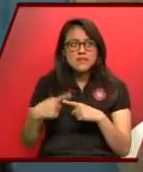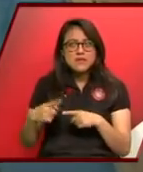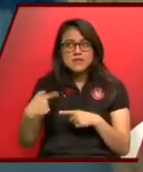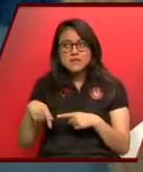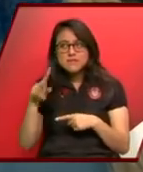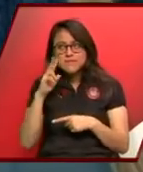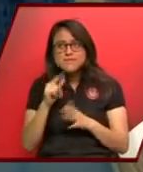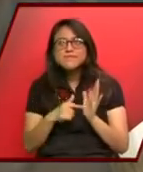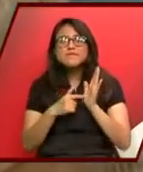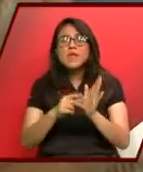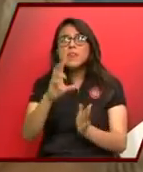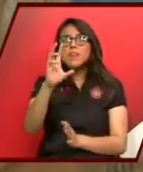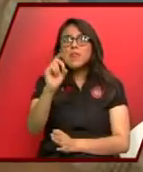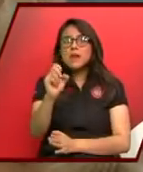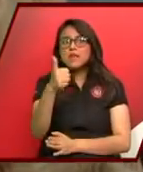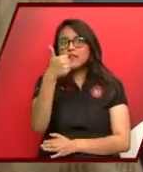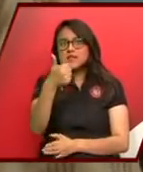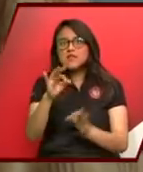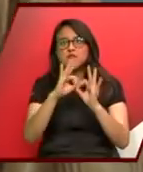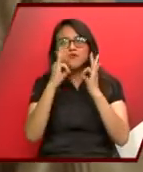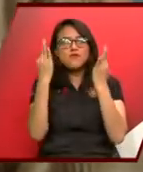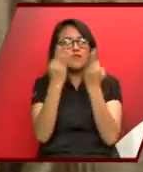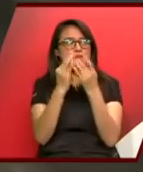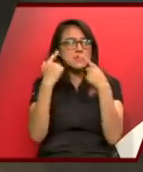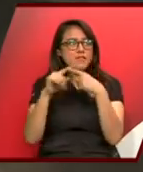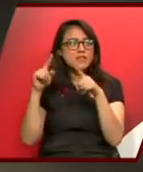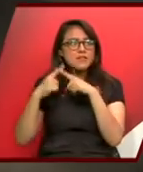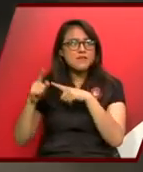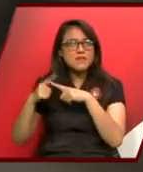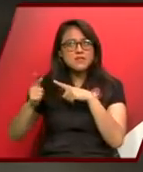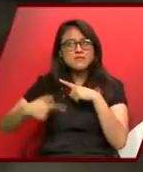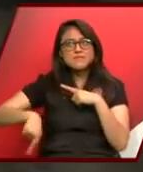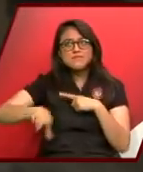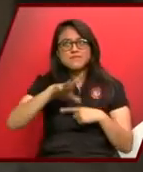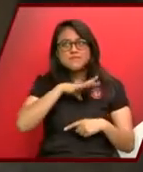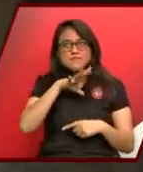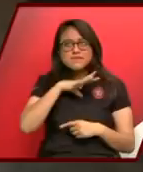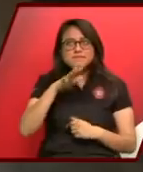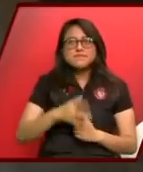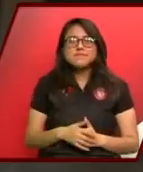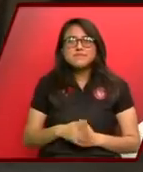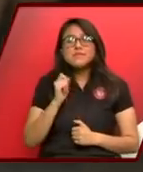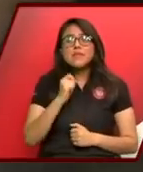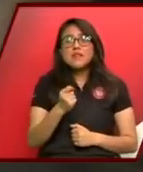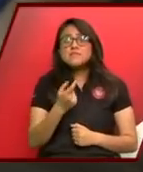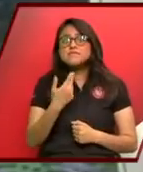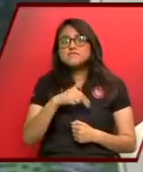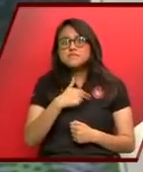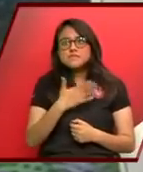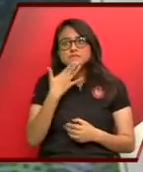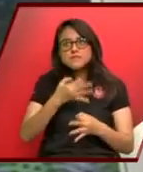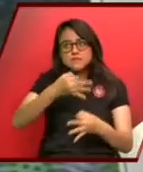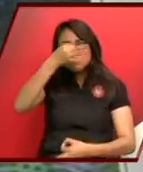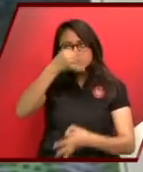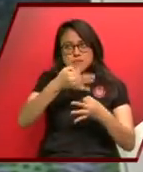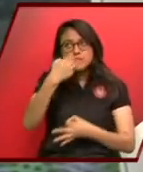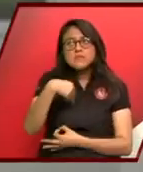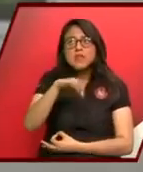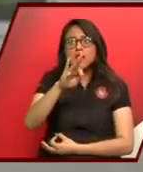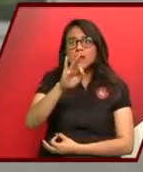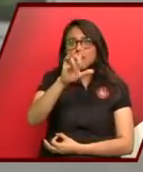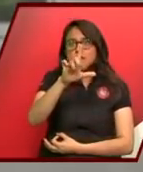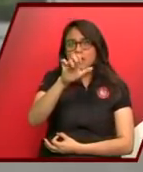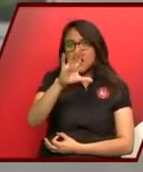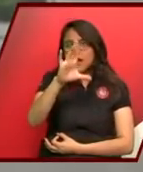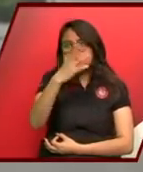repertorio abarca 36 tipos de urdidos diferentes. Es el punto de flecha, es el que estamos manejando más ahorita.